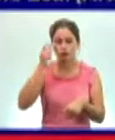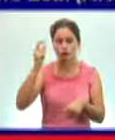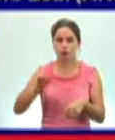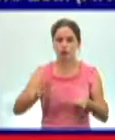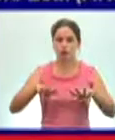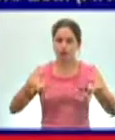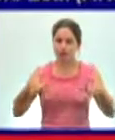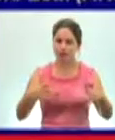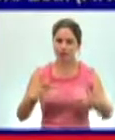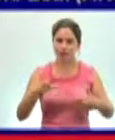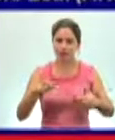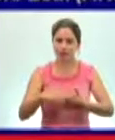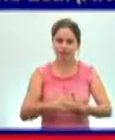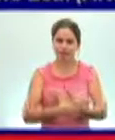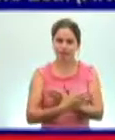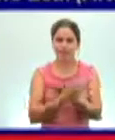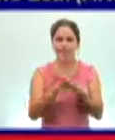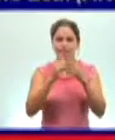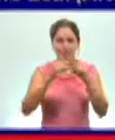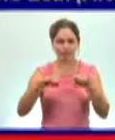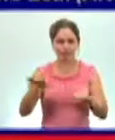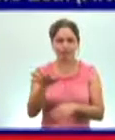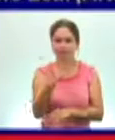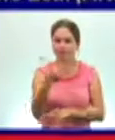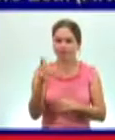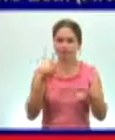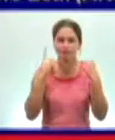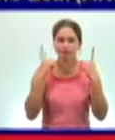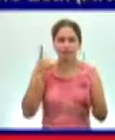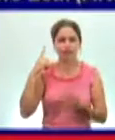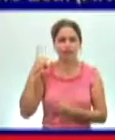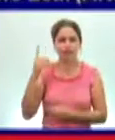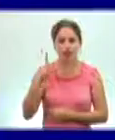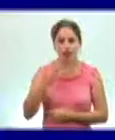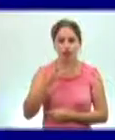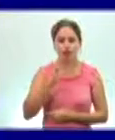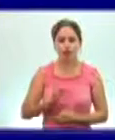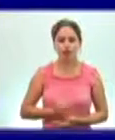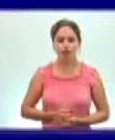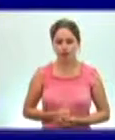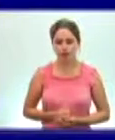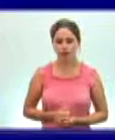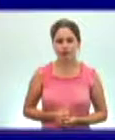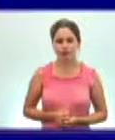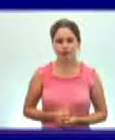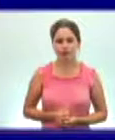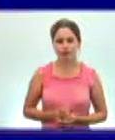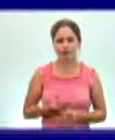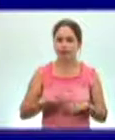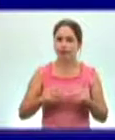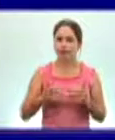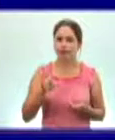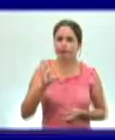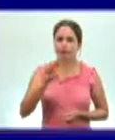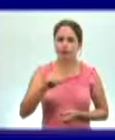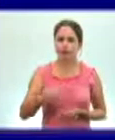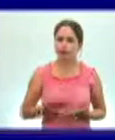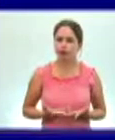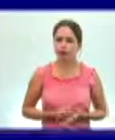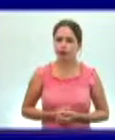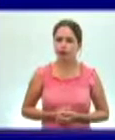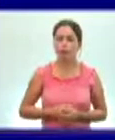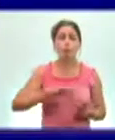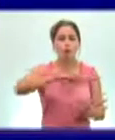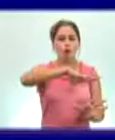símbolos y cómo nuestras generaciones deben de asumirla en sentido general. ¿Y por qué digo estas cosas? Porque hoy en el mundo existe